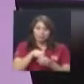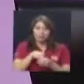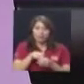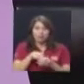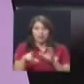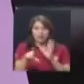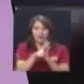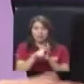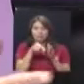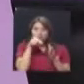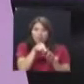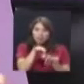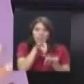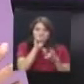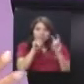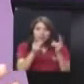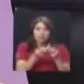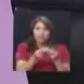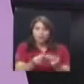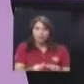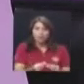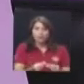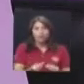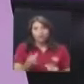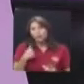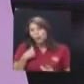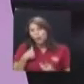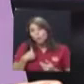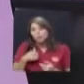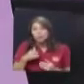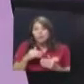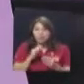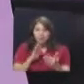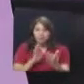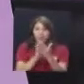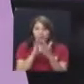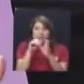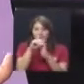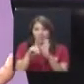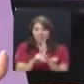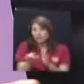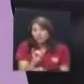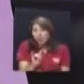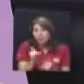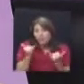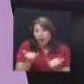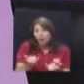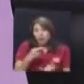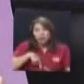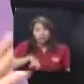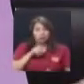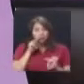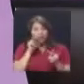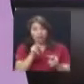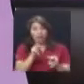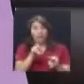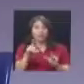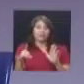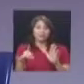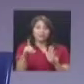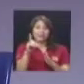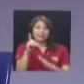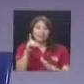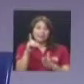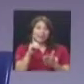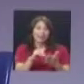los decretos pues igual estamos frente a un decreto que en el año 2000 fue derogado y droga